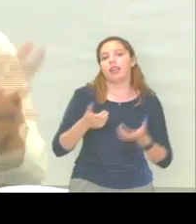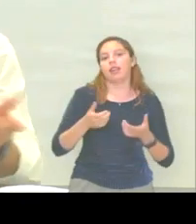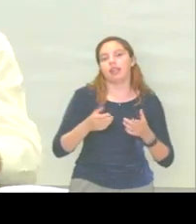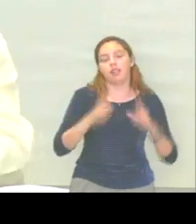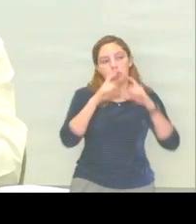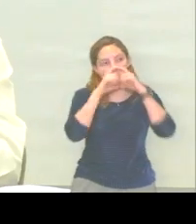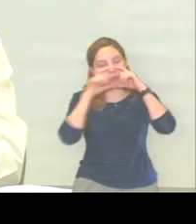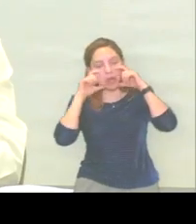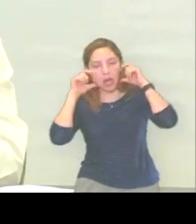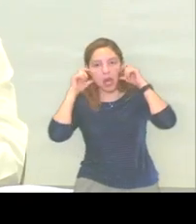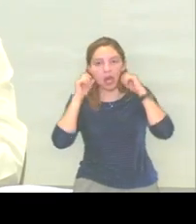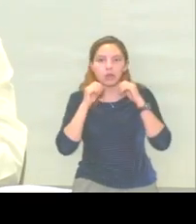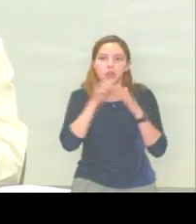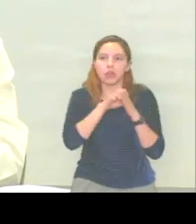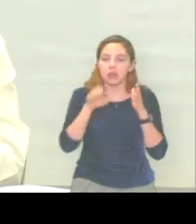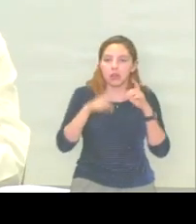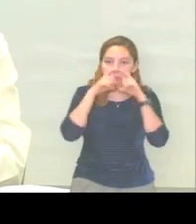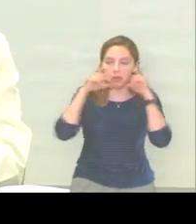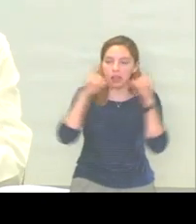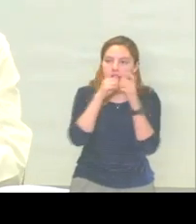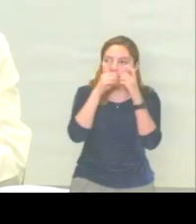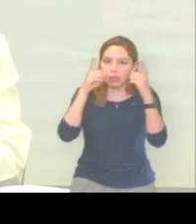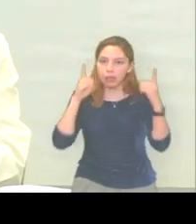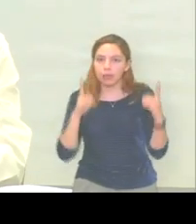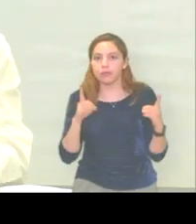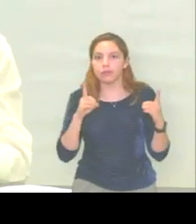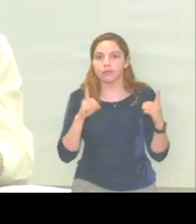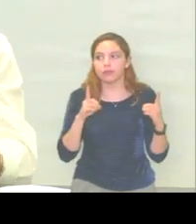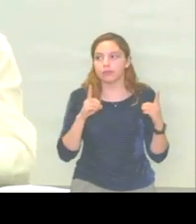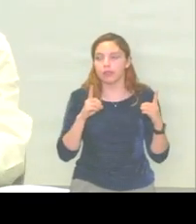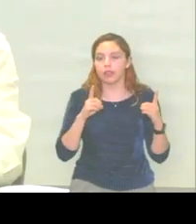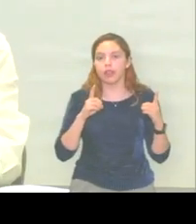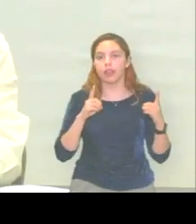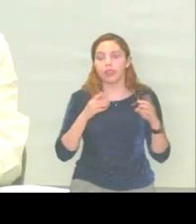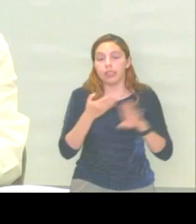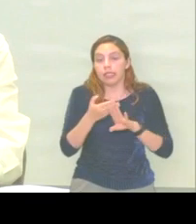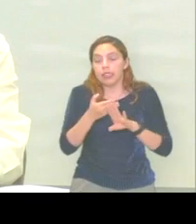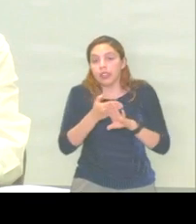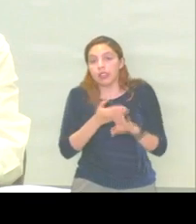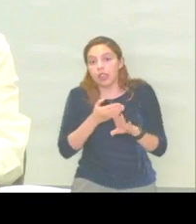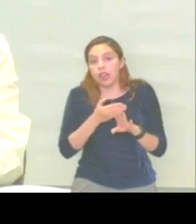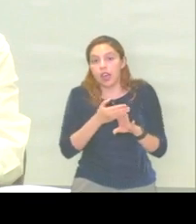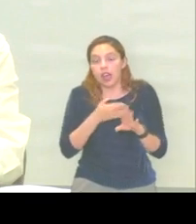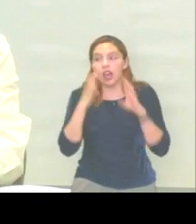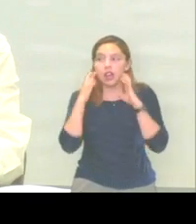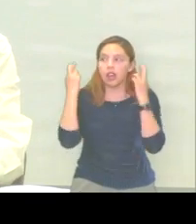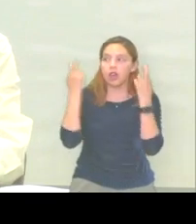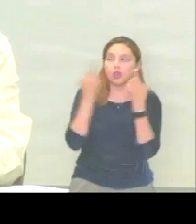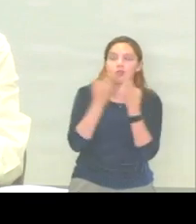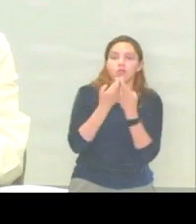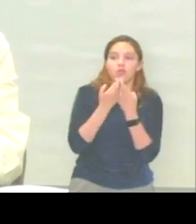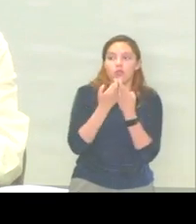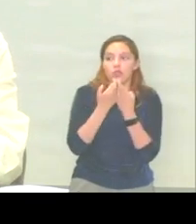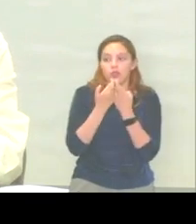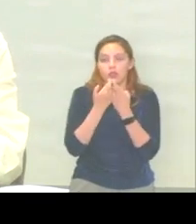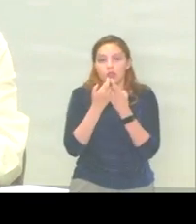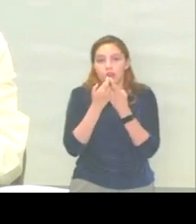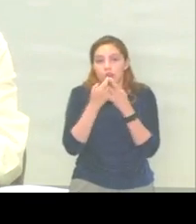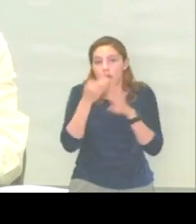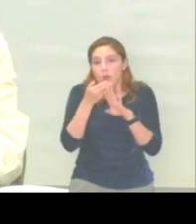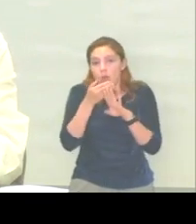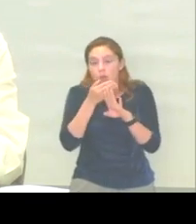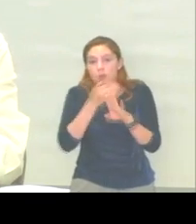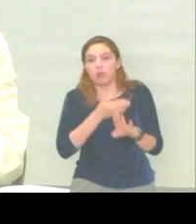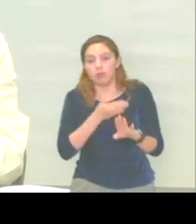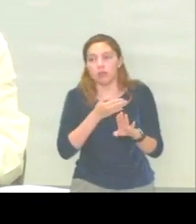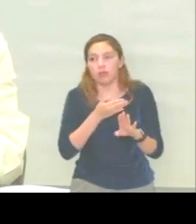cubrebocas, como es sin duda también la sana distancia, evitar asistir a reuniones si se puede en la